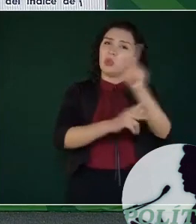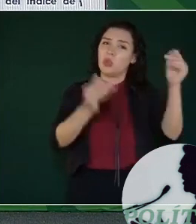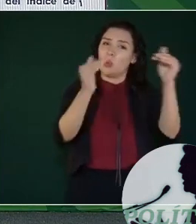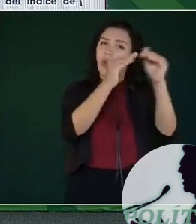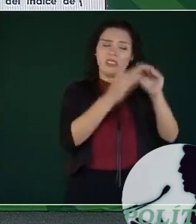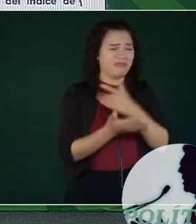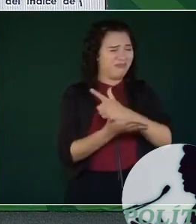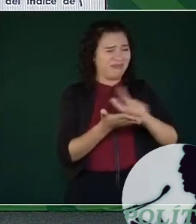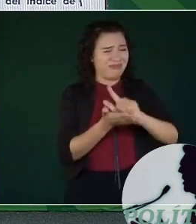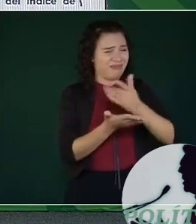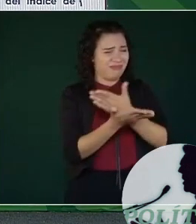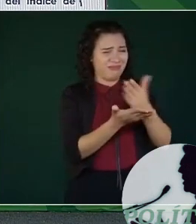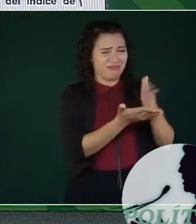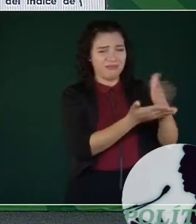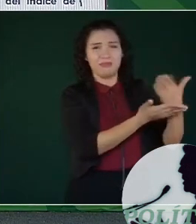barrer.